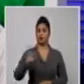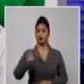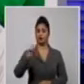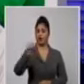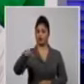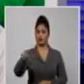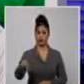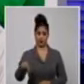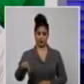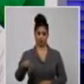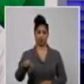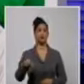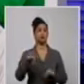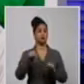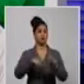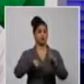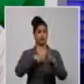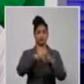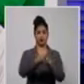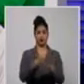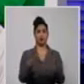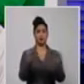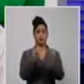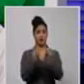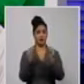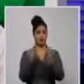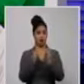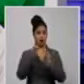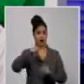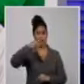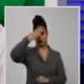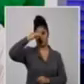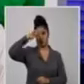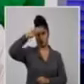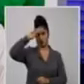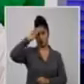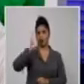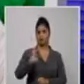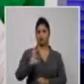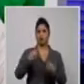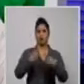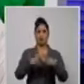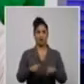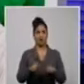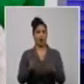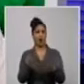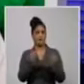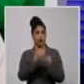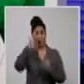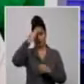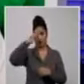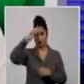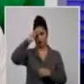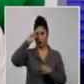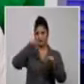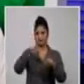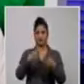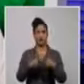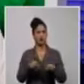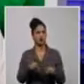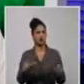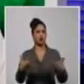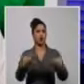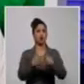transmisión autóctona, a punto de partida de un caso confirmado que se infectó con un viajero